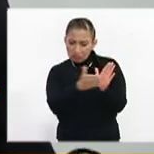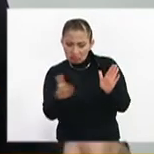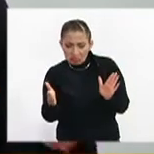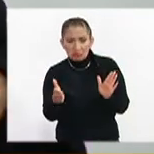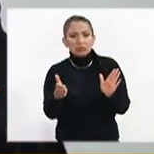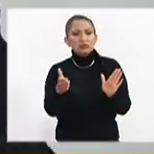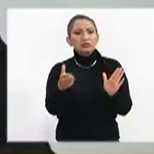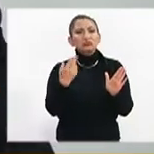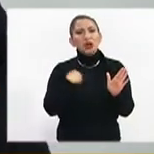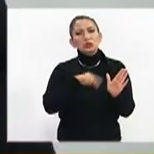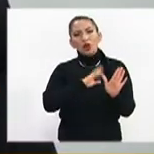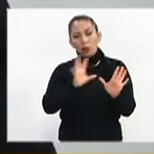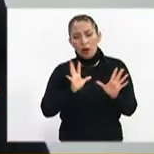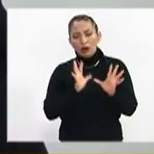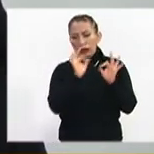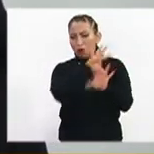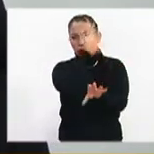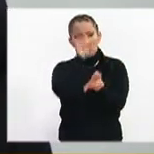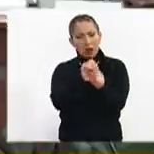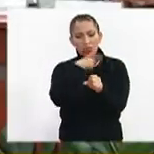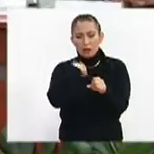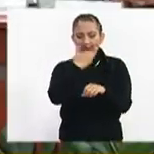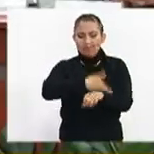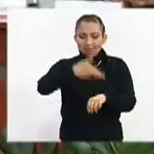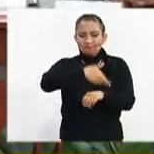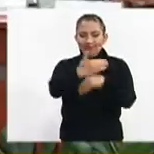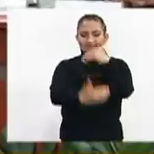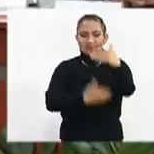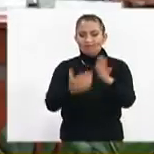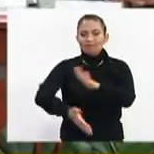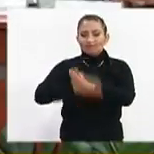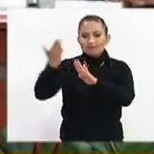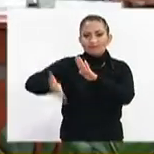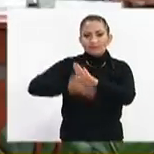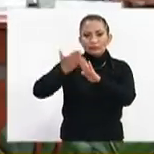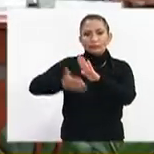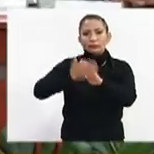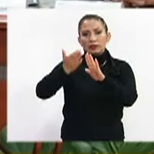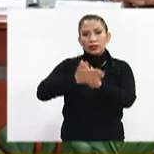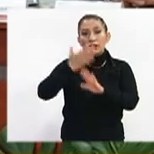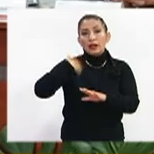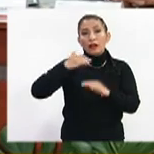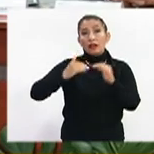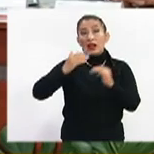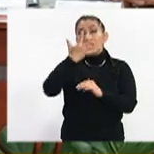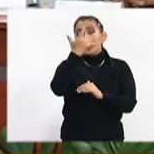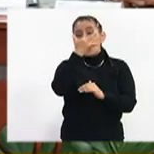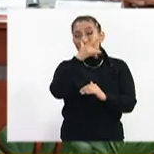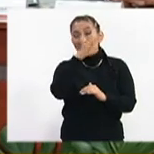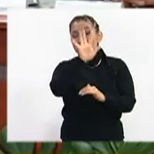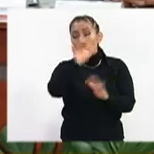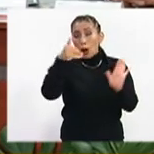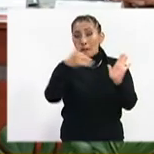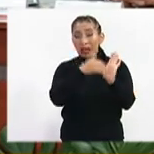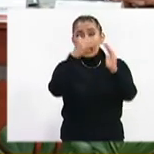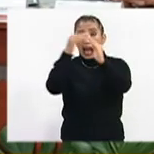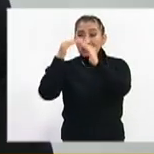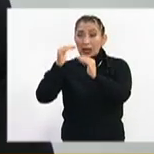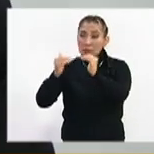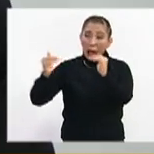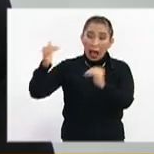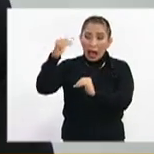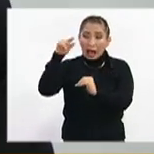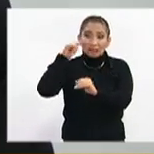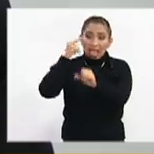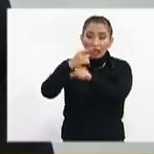estaremos consolidando todo este proceso de reconstrucción de más de 55,000 viviendas